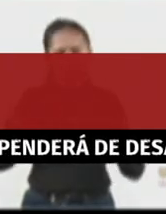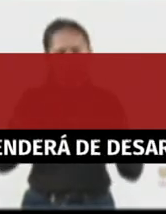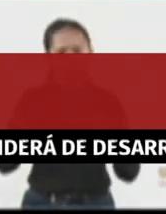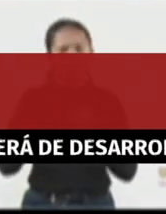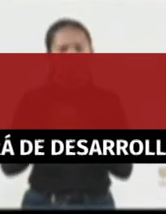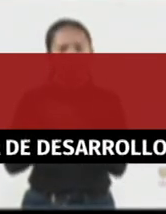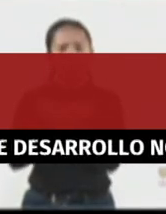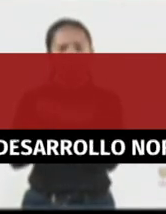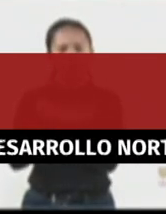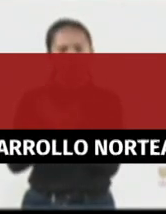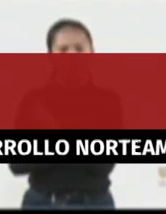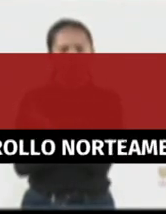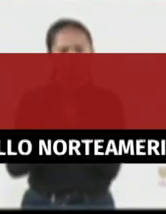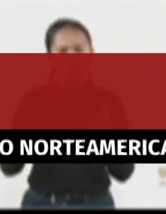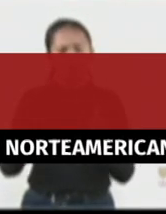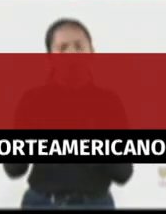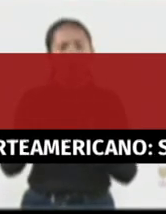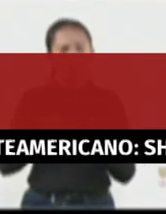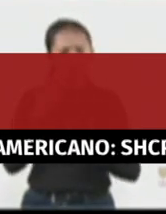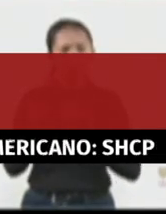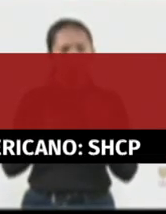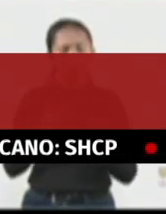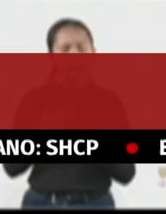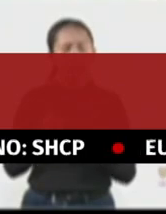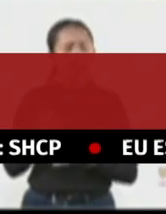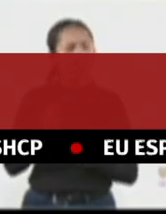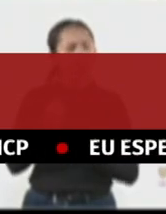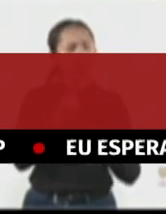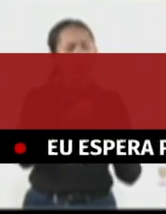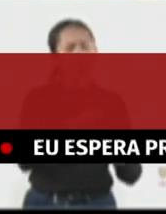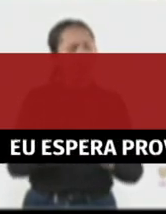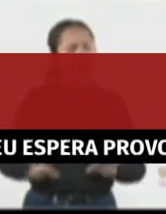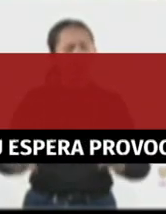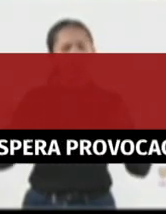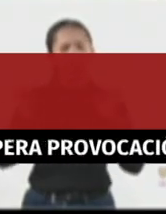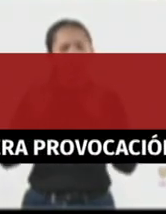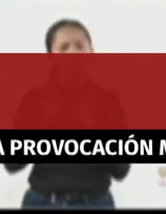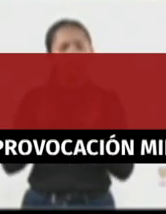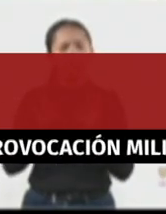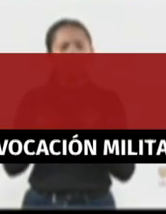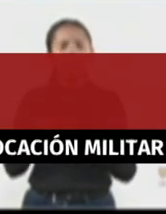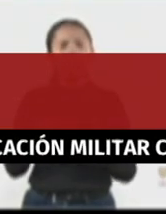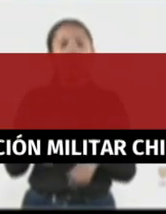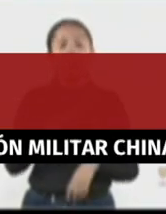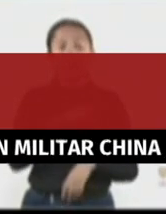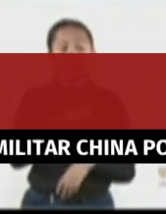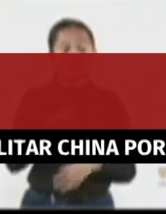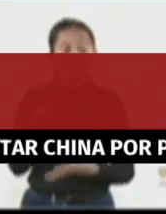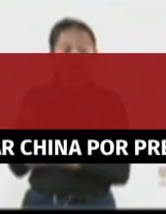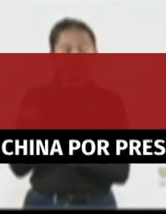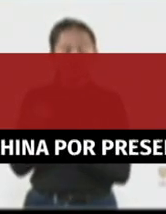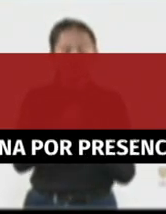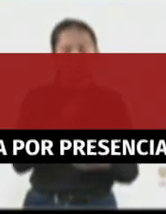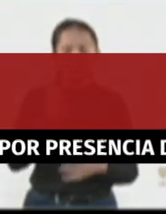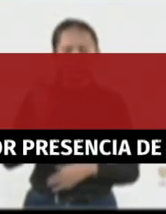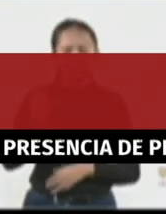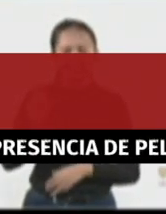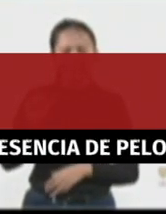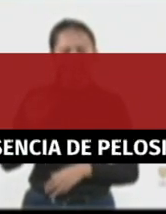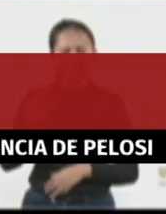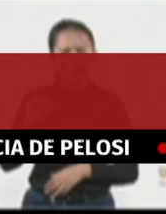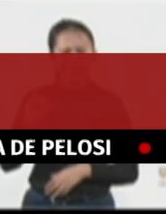Echazarreta. Ella es la primera mexicana en visitar el espacio y hoy está precisamente recibiendo esta